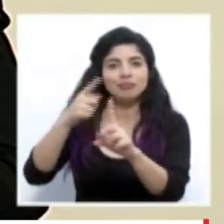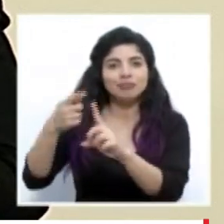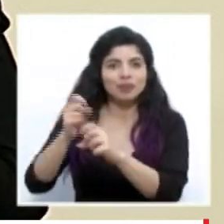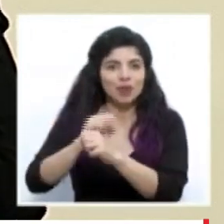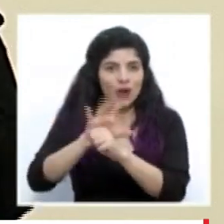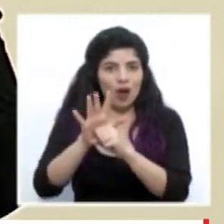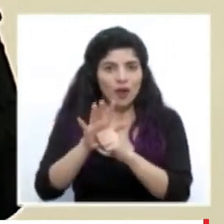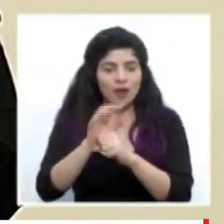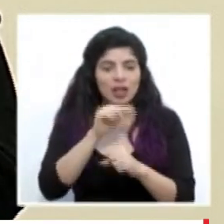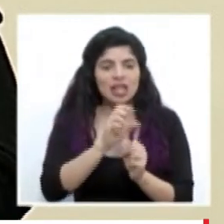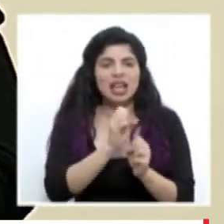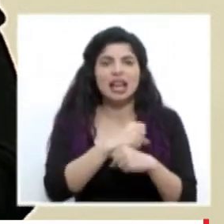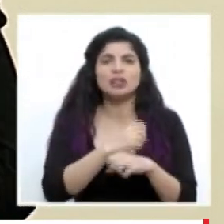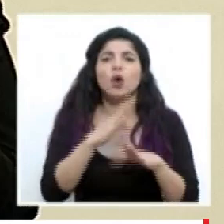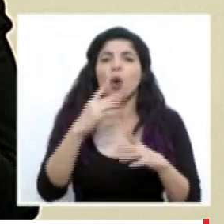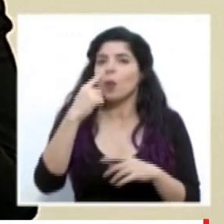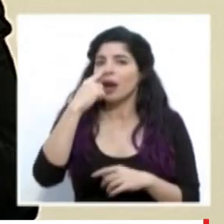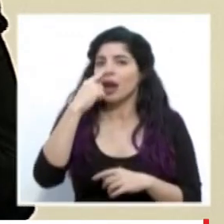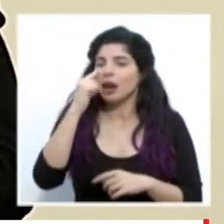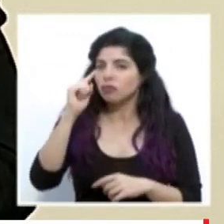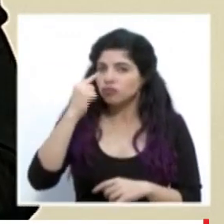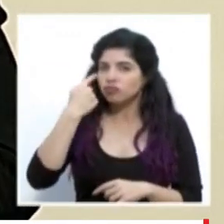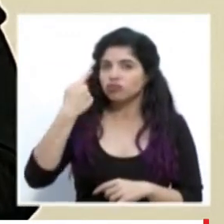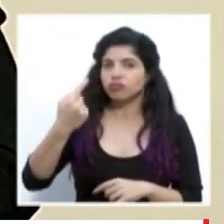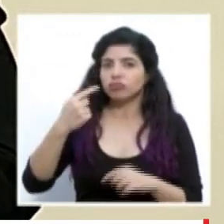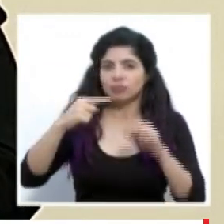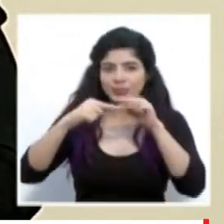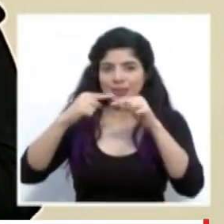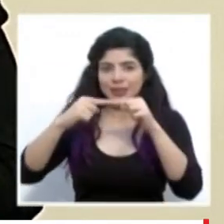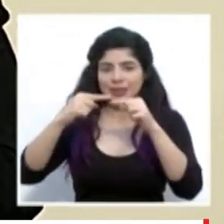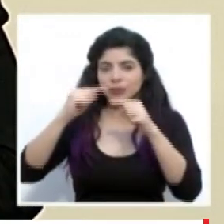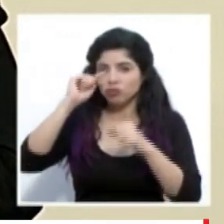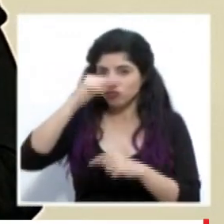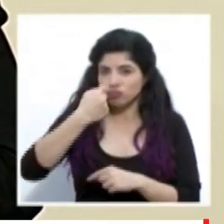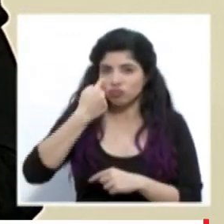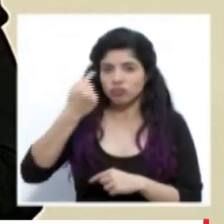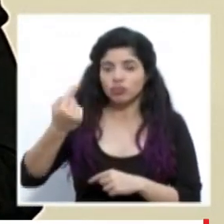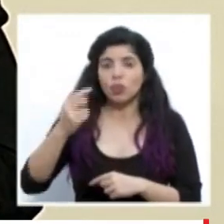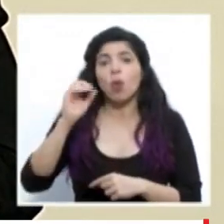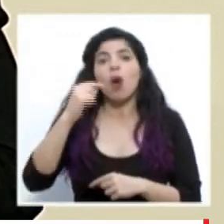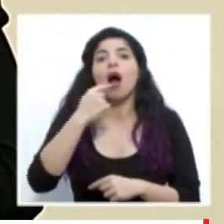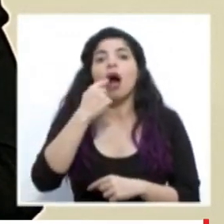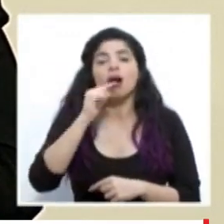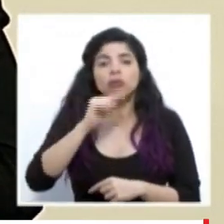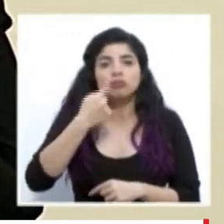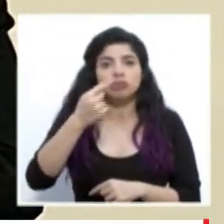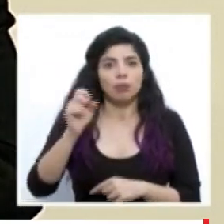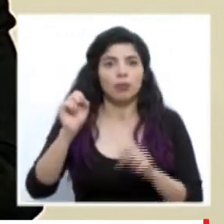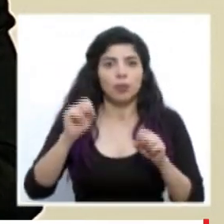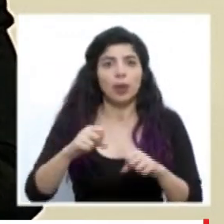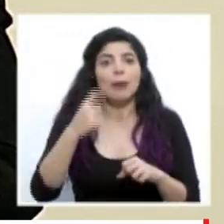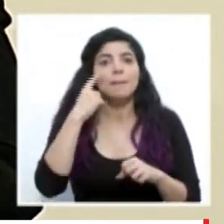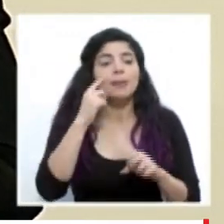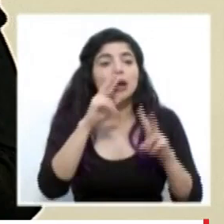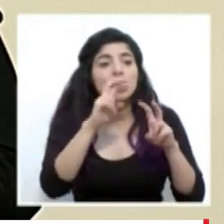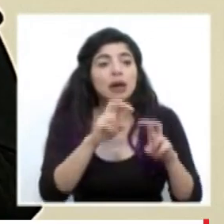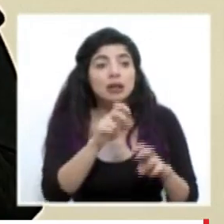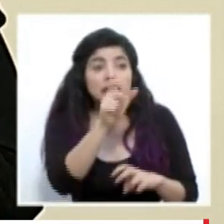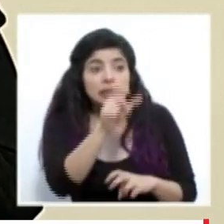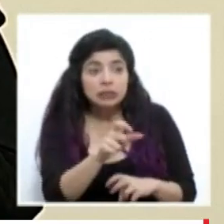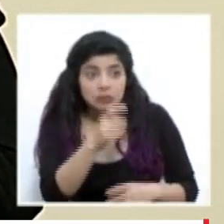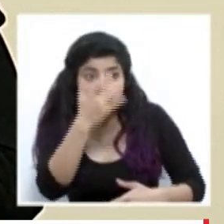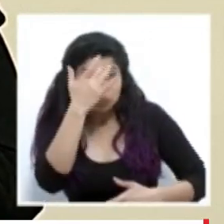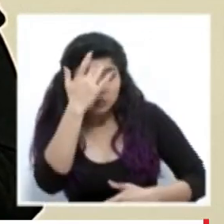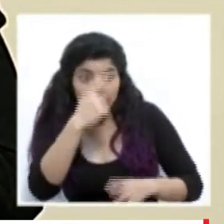que se hacen a través de la nariz o con hisopados, puede ser también a través de la boca, para diagnosticar un paciente positivo